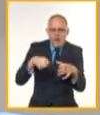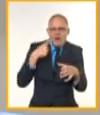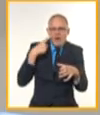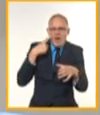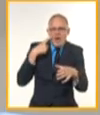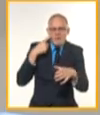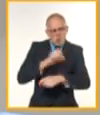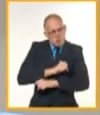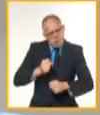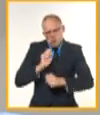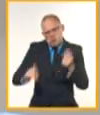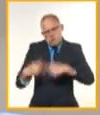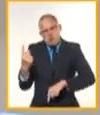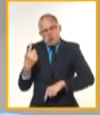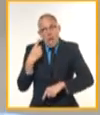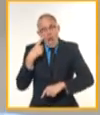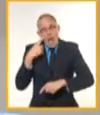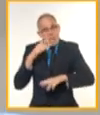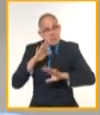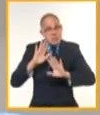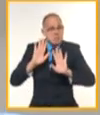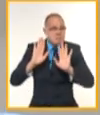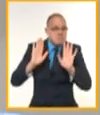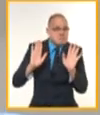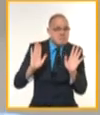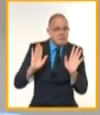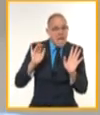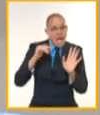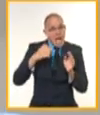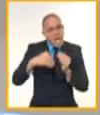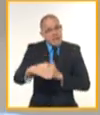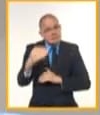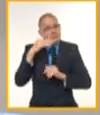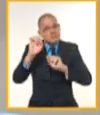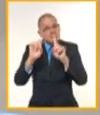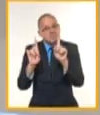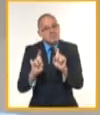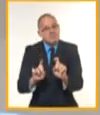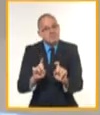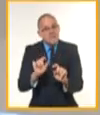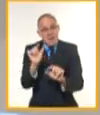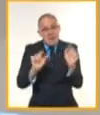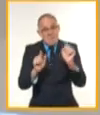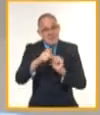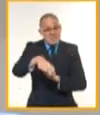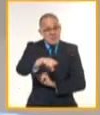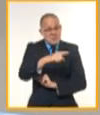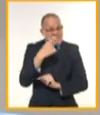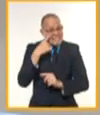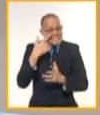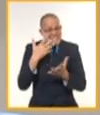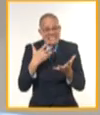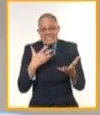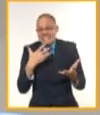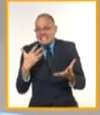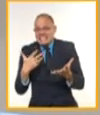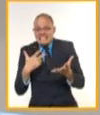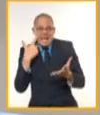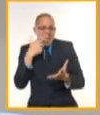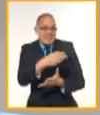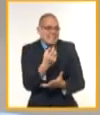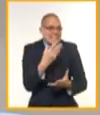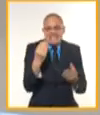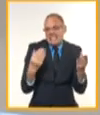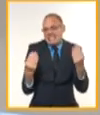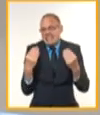manera. Es un terreno bastante novedoso, hay opiniones muy divididas de lo que puede pasar y no, y por